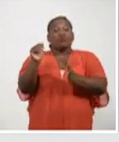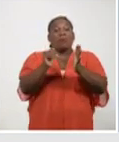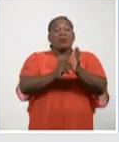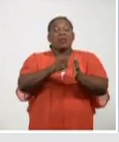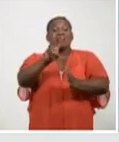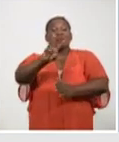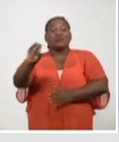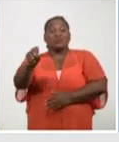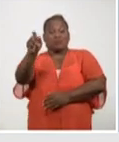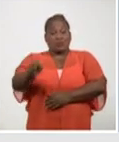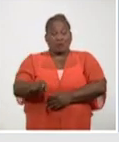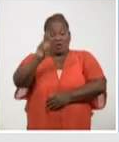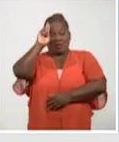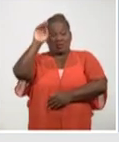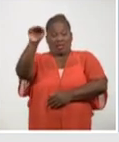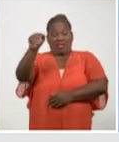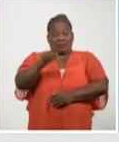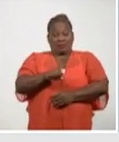estos,